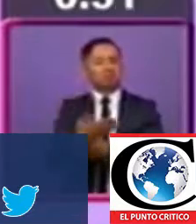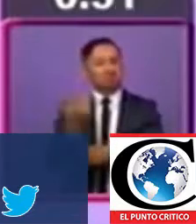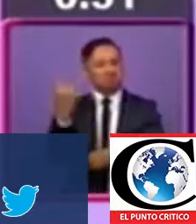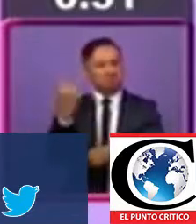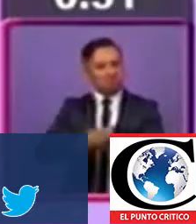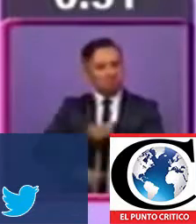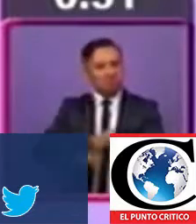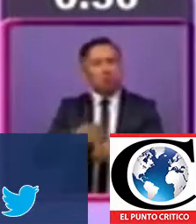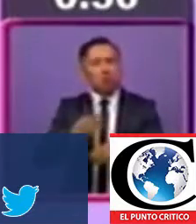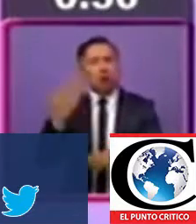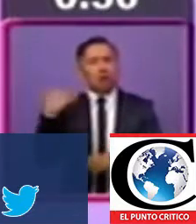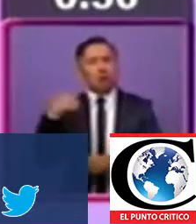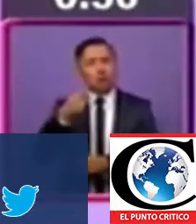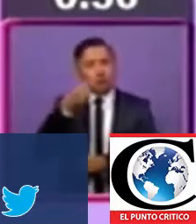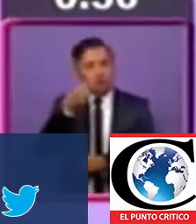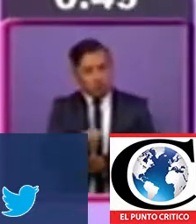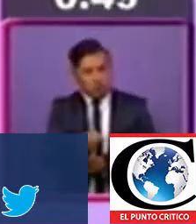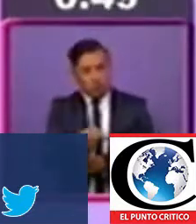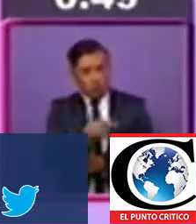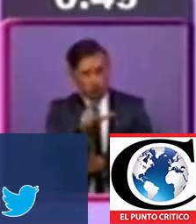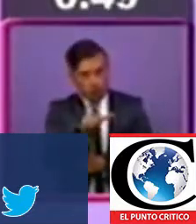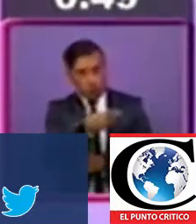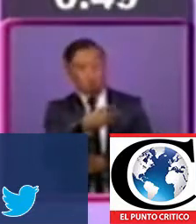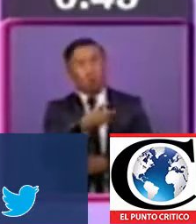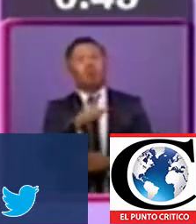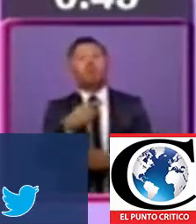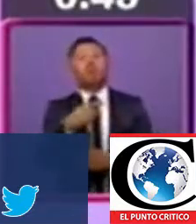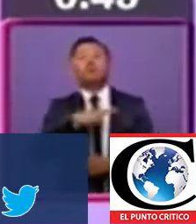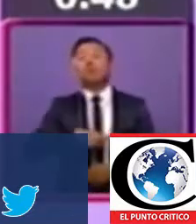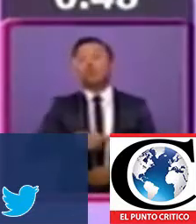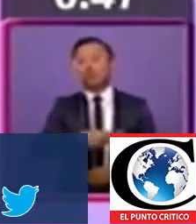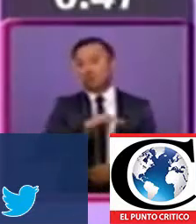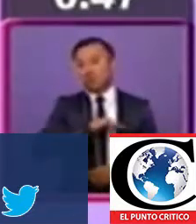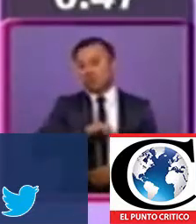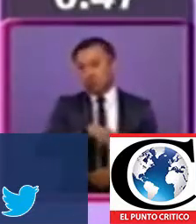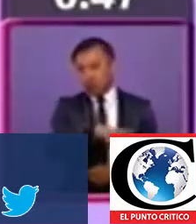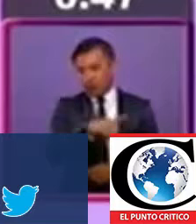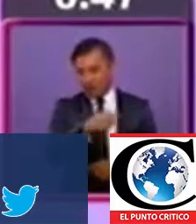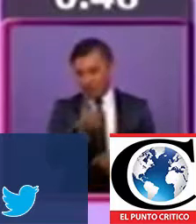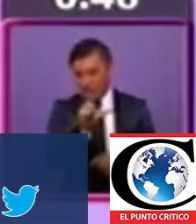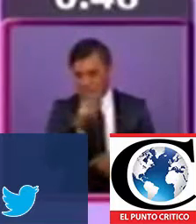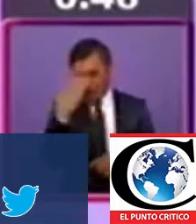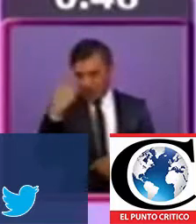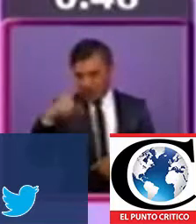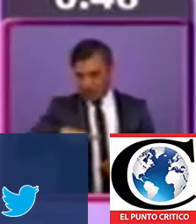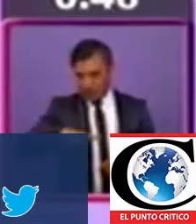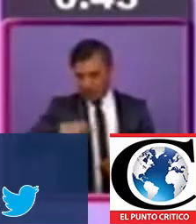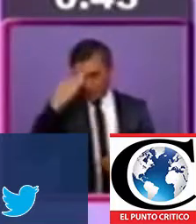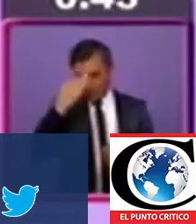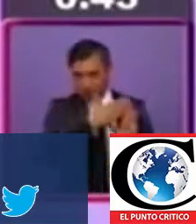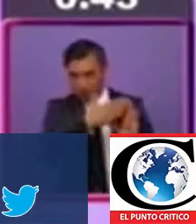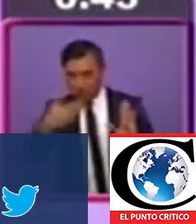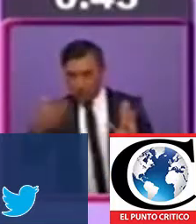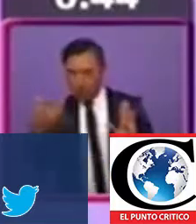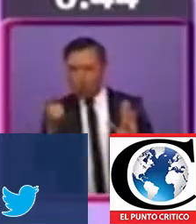bueno, ante esto, pues, se mostró una Delfina muy nerviosa, tartamudeaba